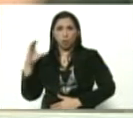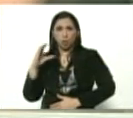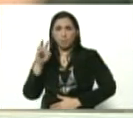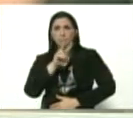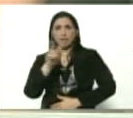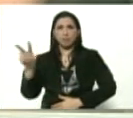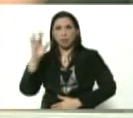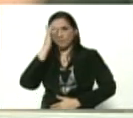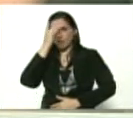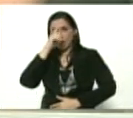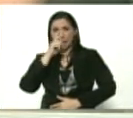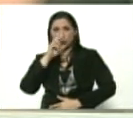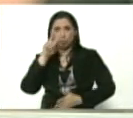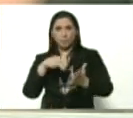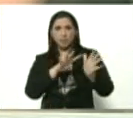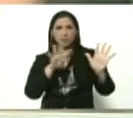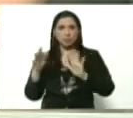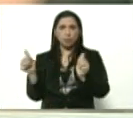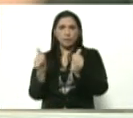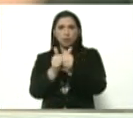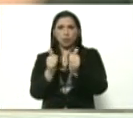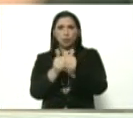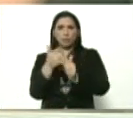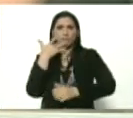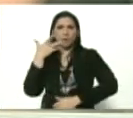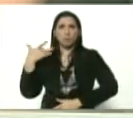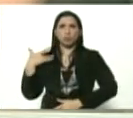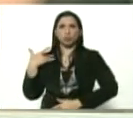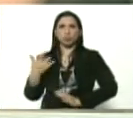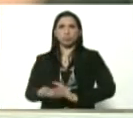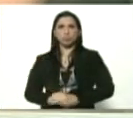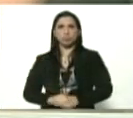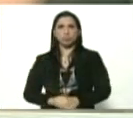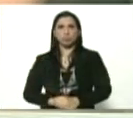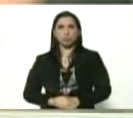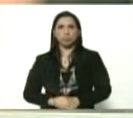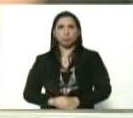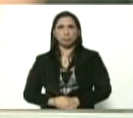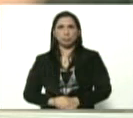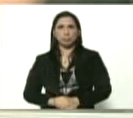de febrero del año 2019 con un famoso